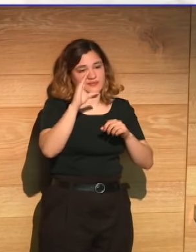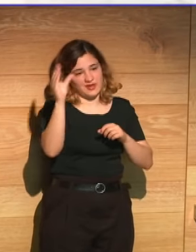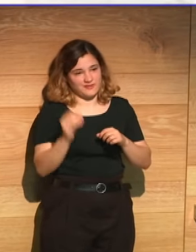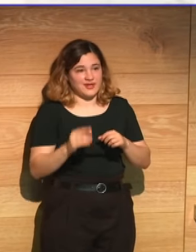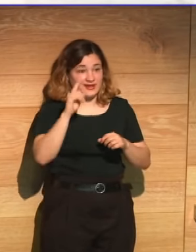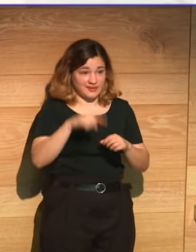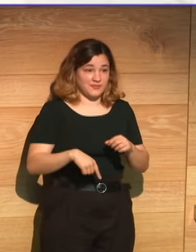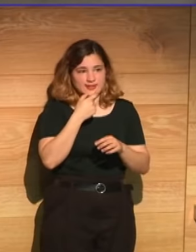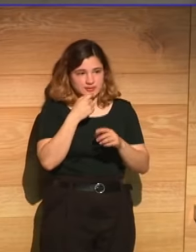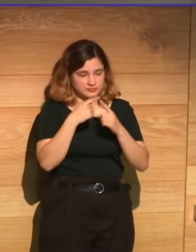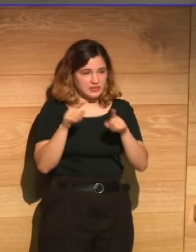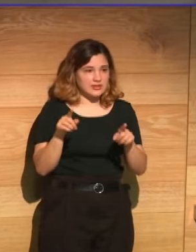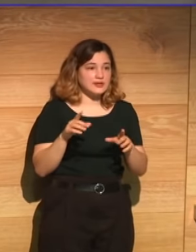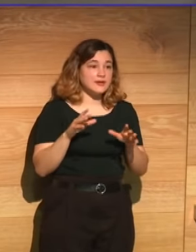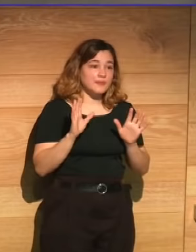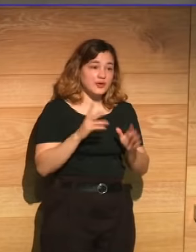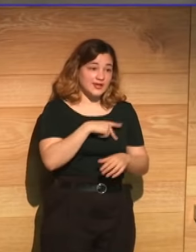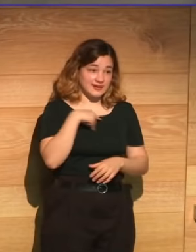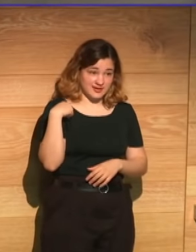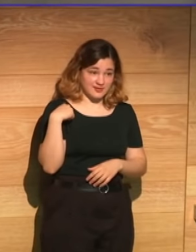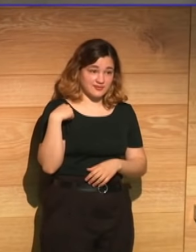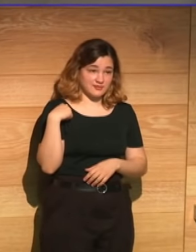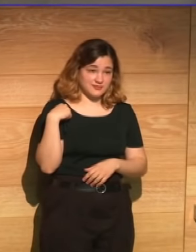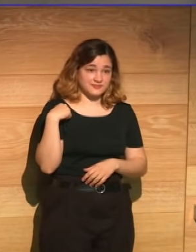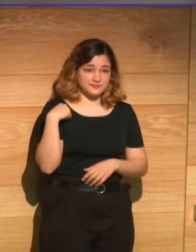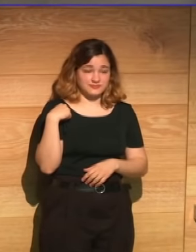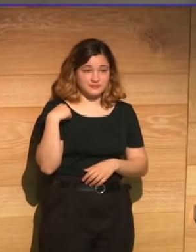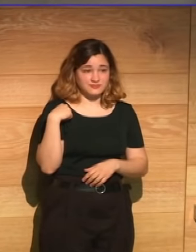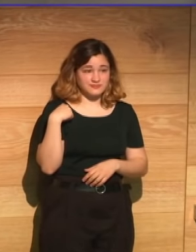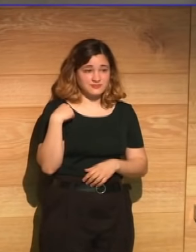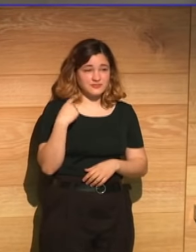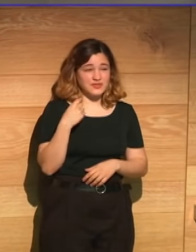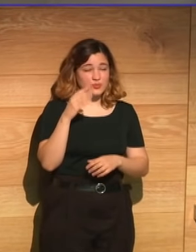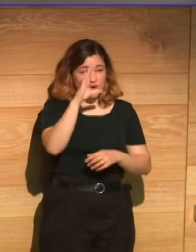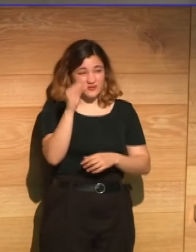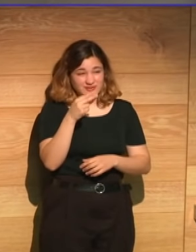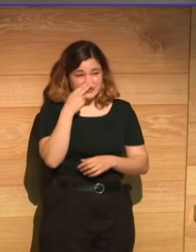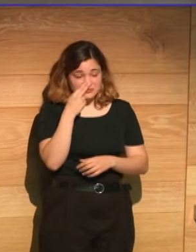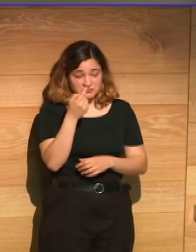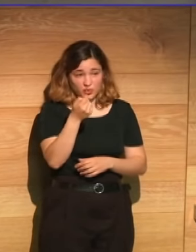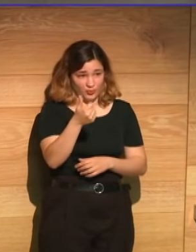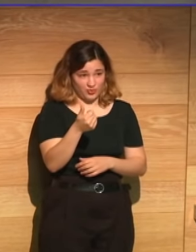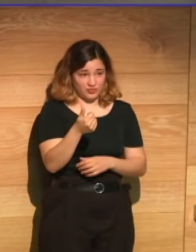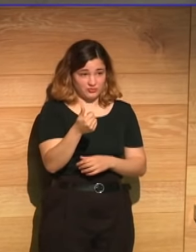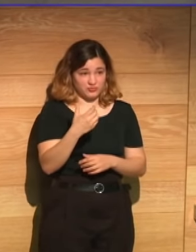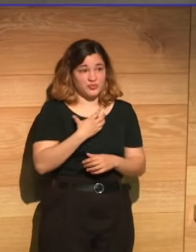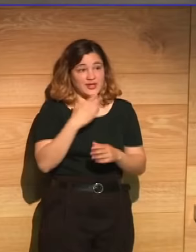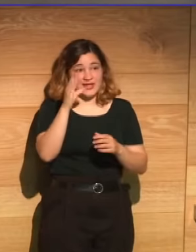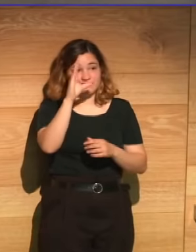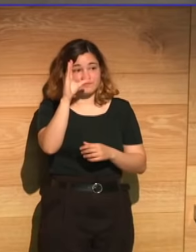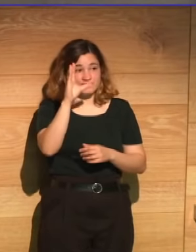una forma en positivo. En general hay muy poco interés por África, salvo en aquellas noticias que tienen que ver